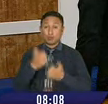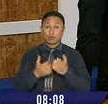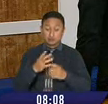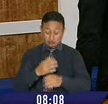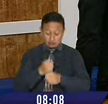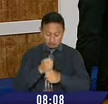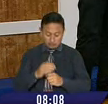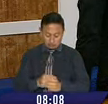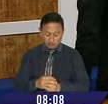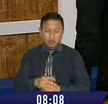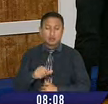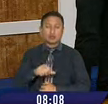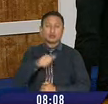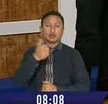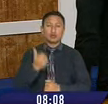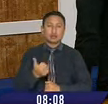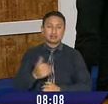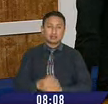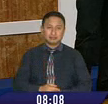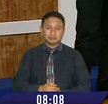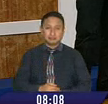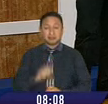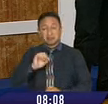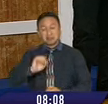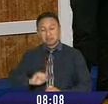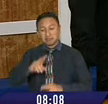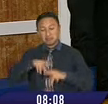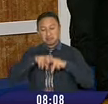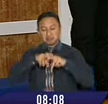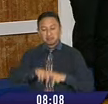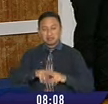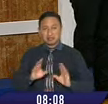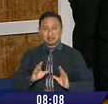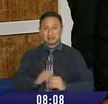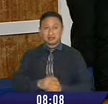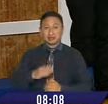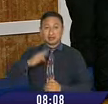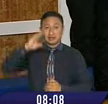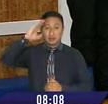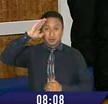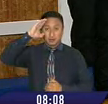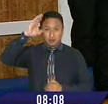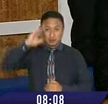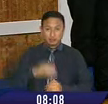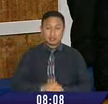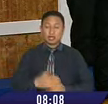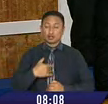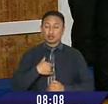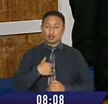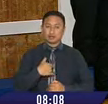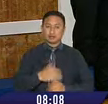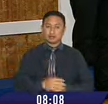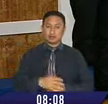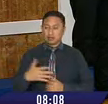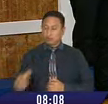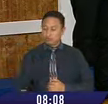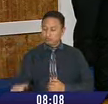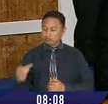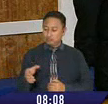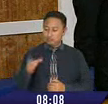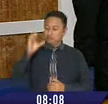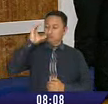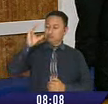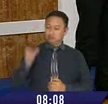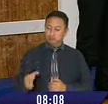se dedica, en cambio, qué pena, a la noble tarea. Yo sabía una cosa. Mi comandante estaba ejerciendo ejercicio al